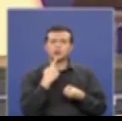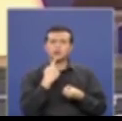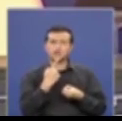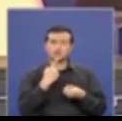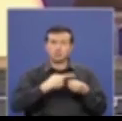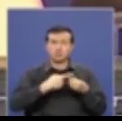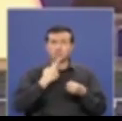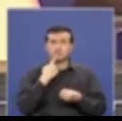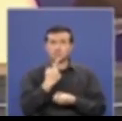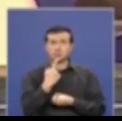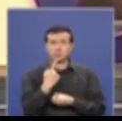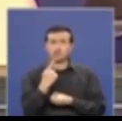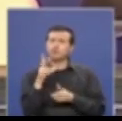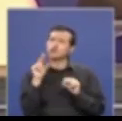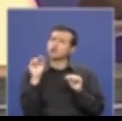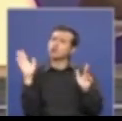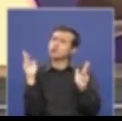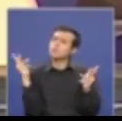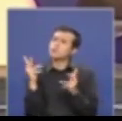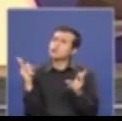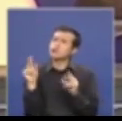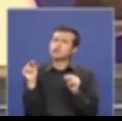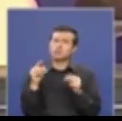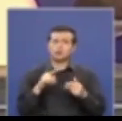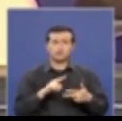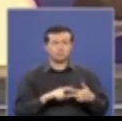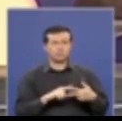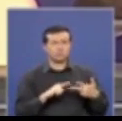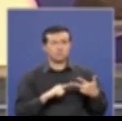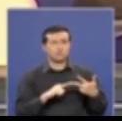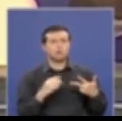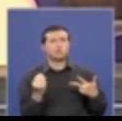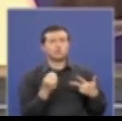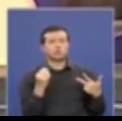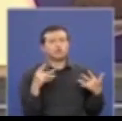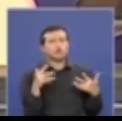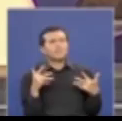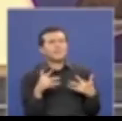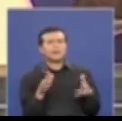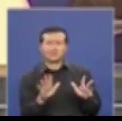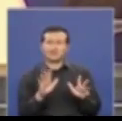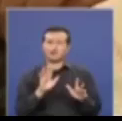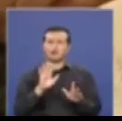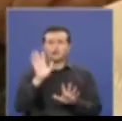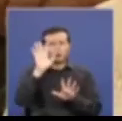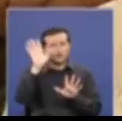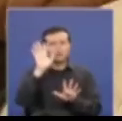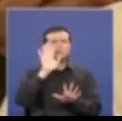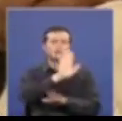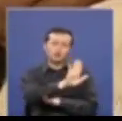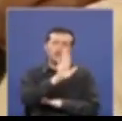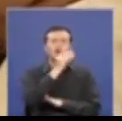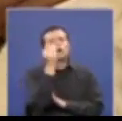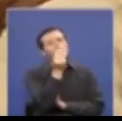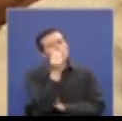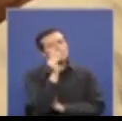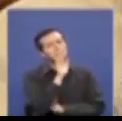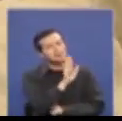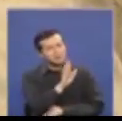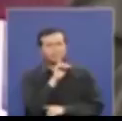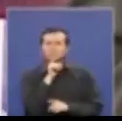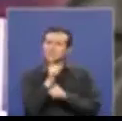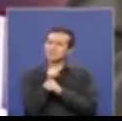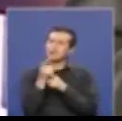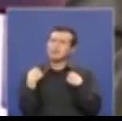hay formas de hablar, ¿no? Uno dice, no tengas miedo. ¿Y qué dicen los jóvenes? No te achicopales, no te abananes. Sí, entonces, precio. Eso